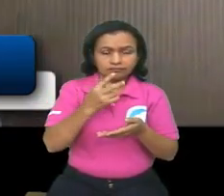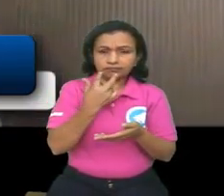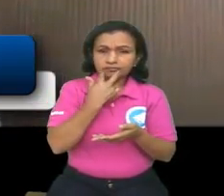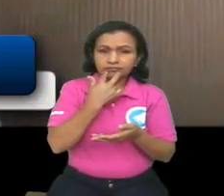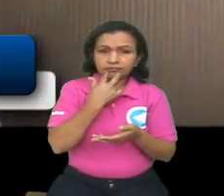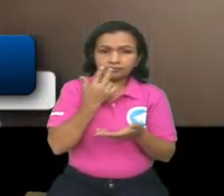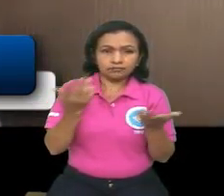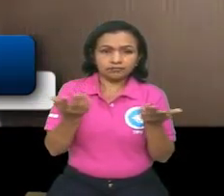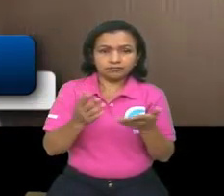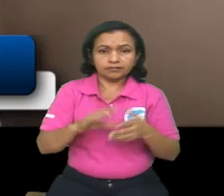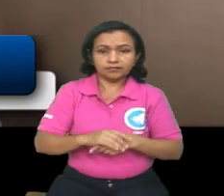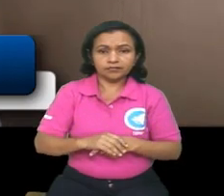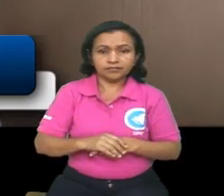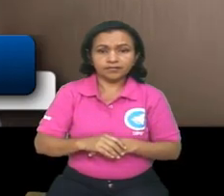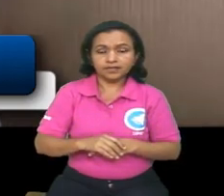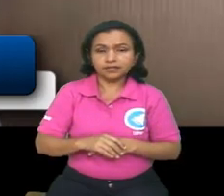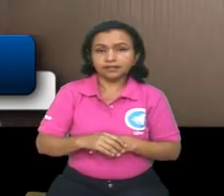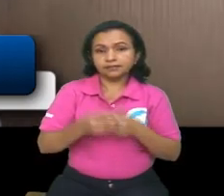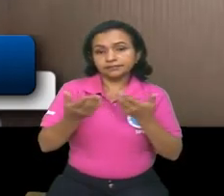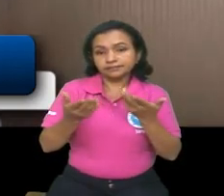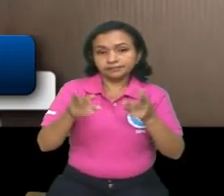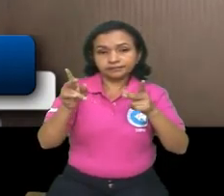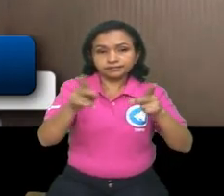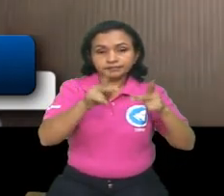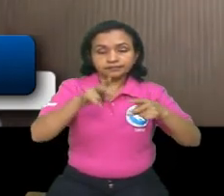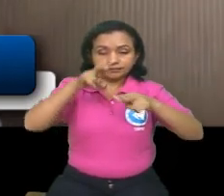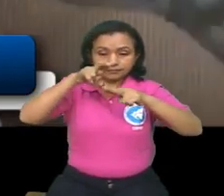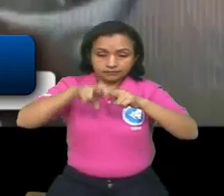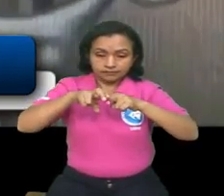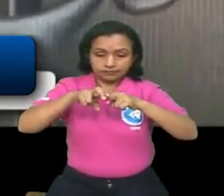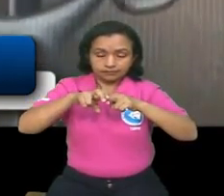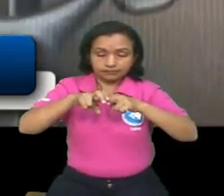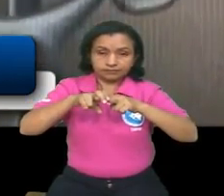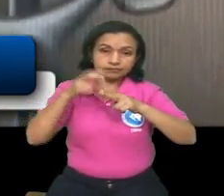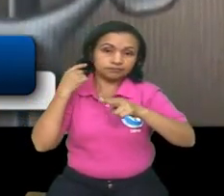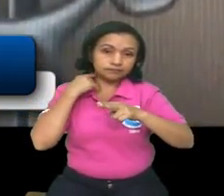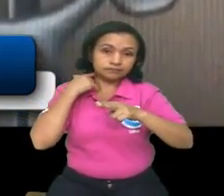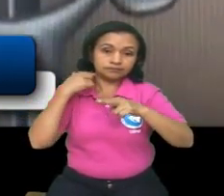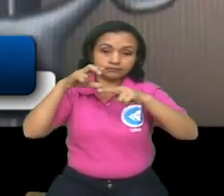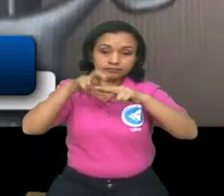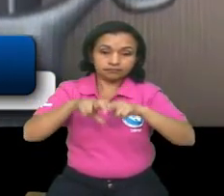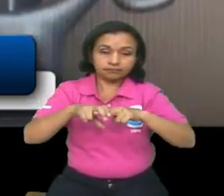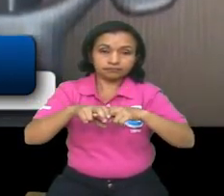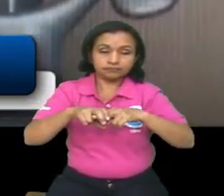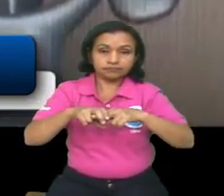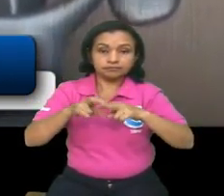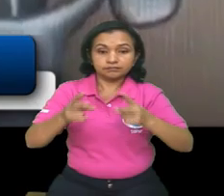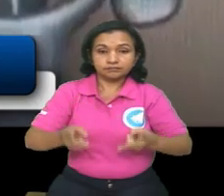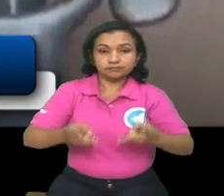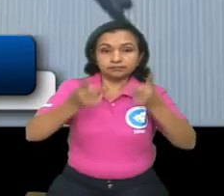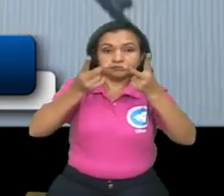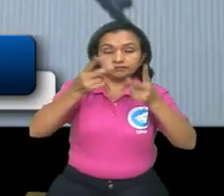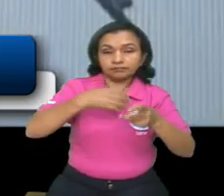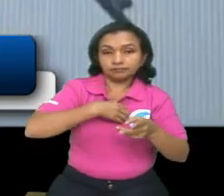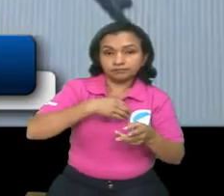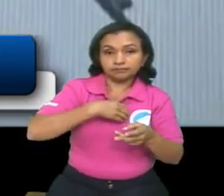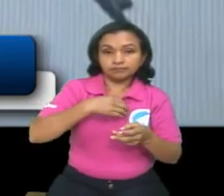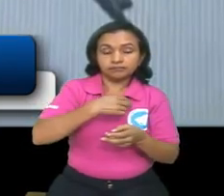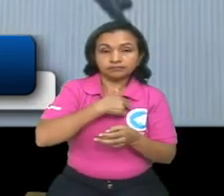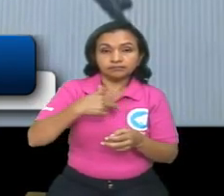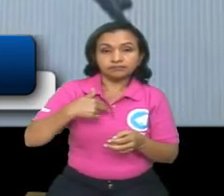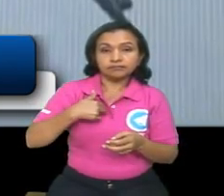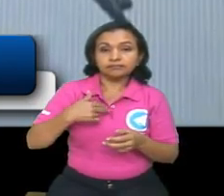cáncer cervicouterino? Sí, el sedentarismo va a afectar porque los estilos de vida van a causar